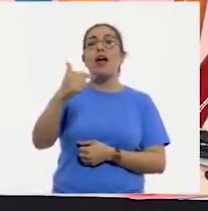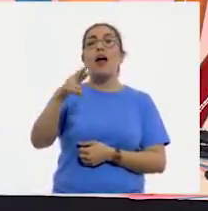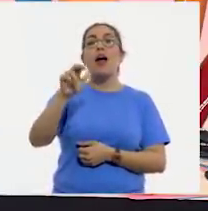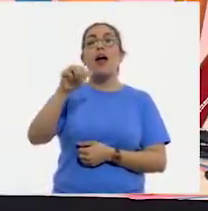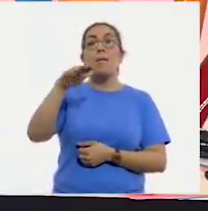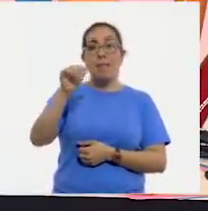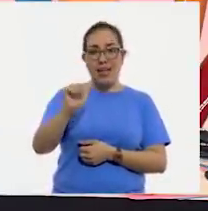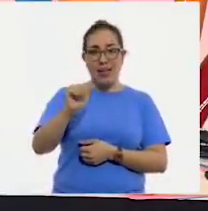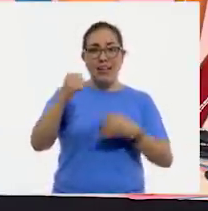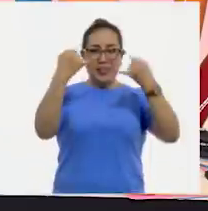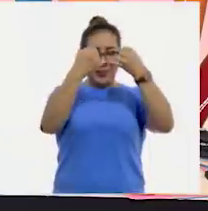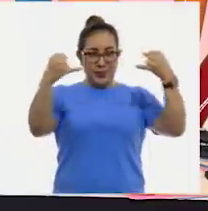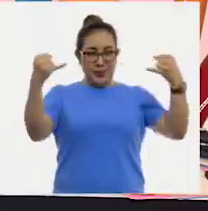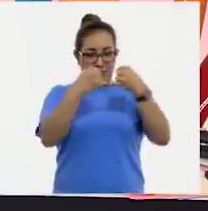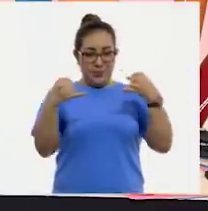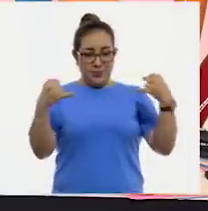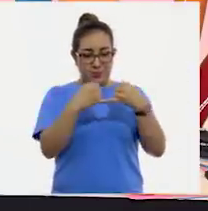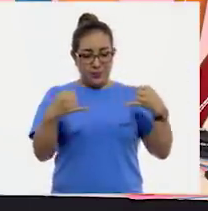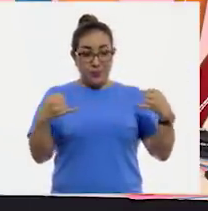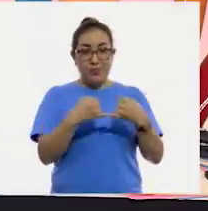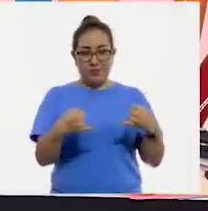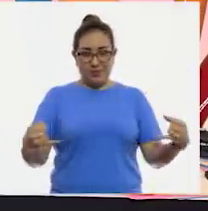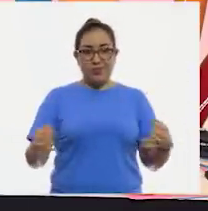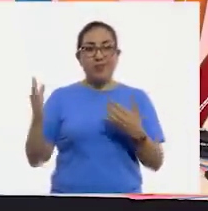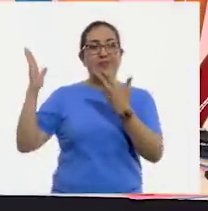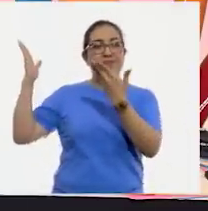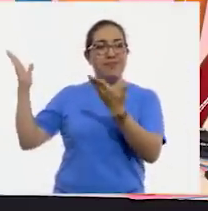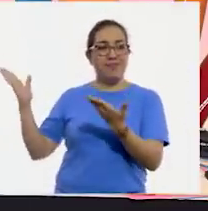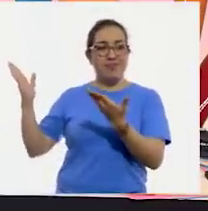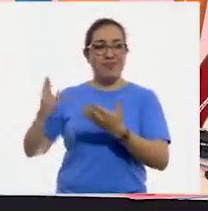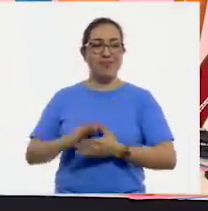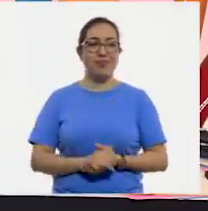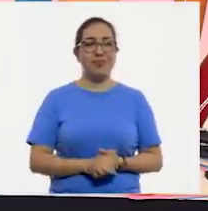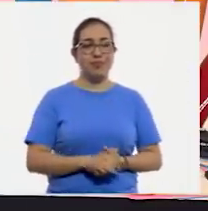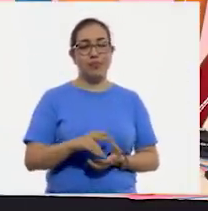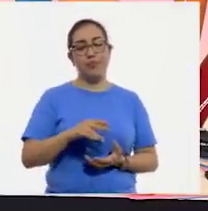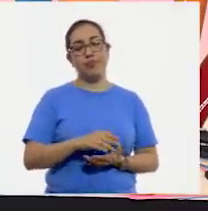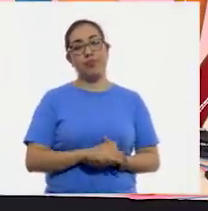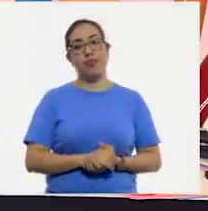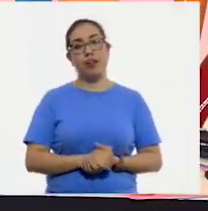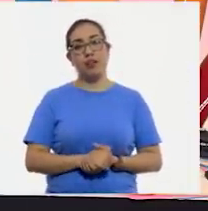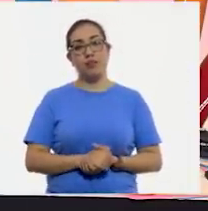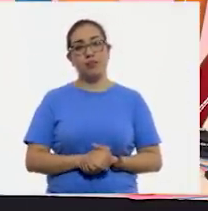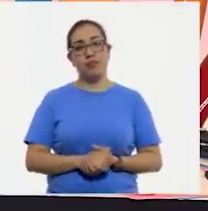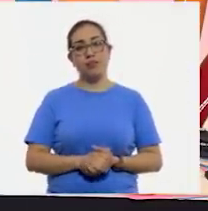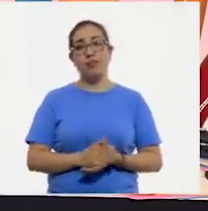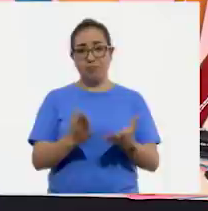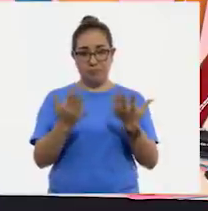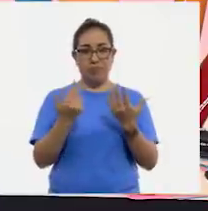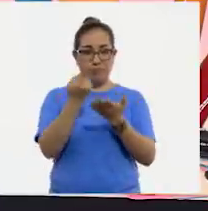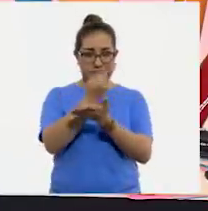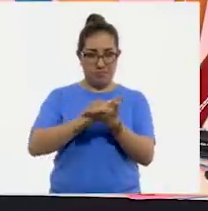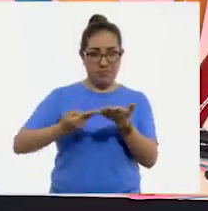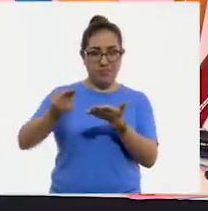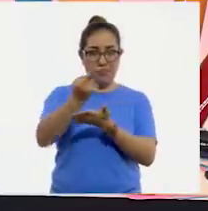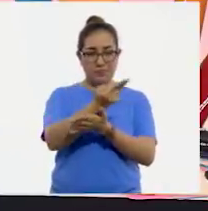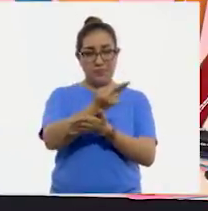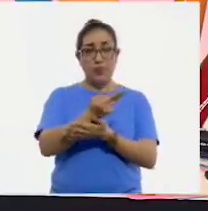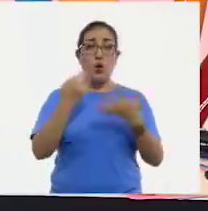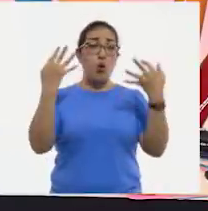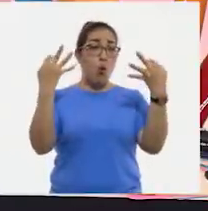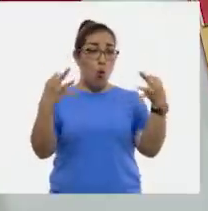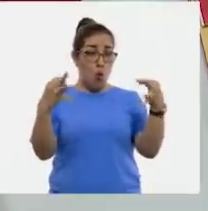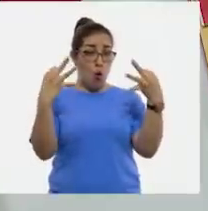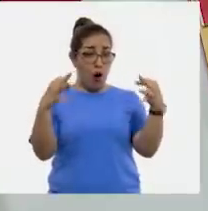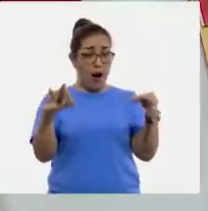5 y grama significa línea. Es decir, 5 líneas, pentagrama. Dibujemos juntos. En una hoja